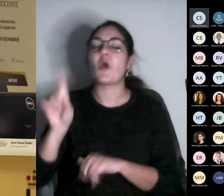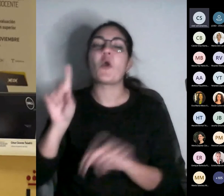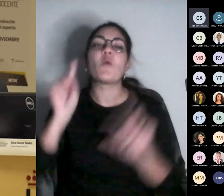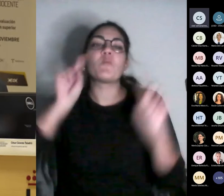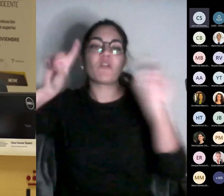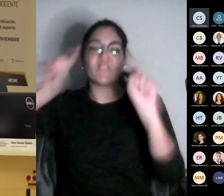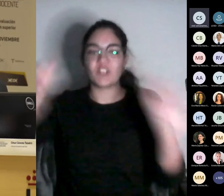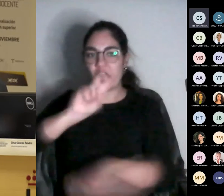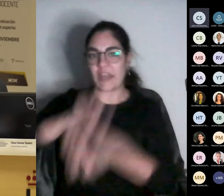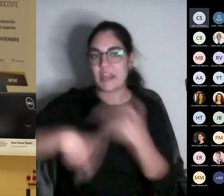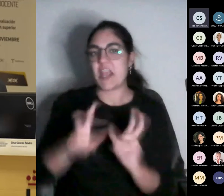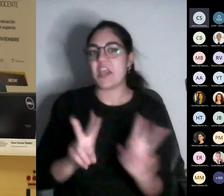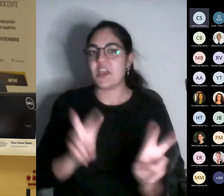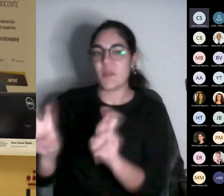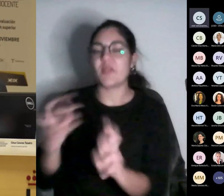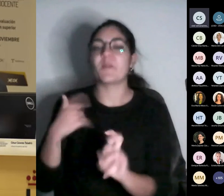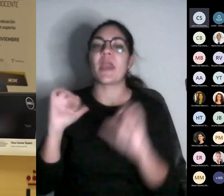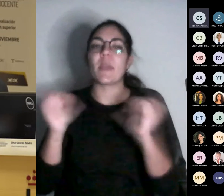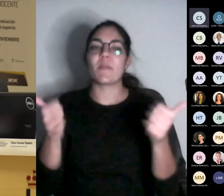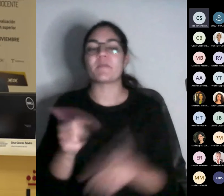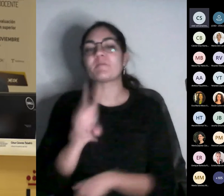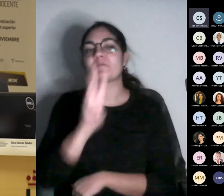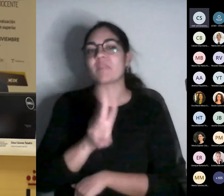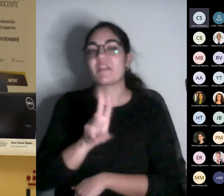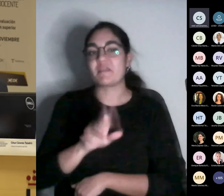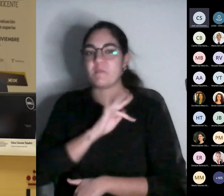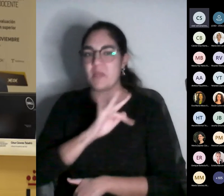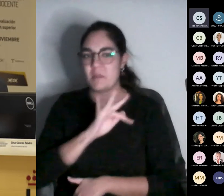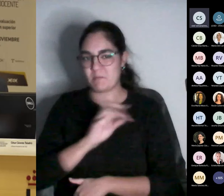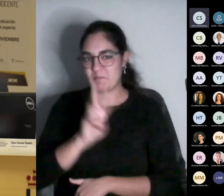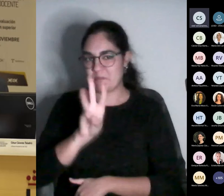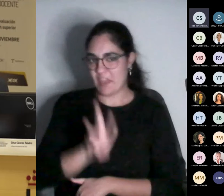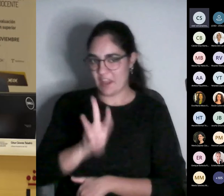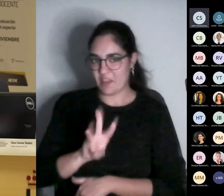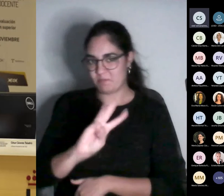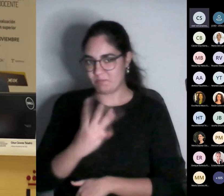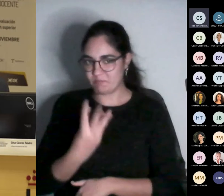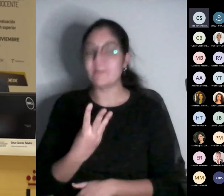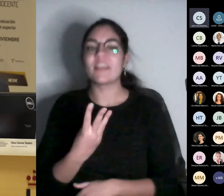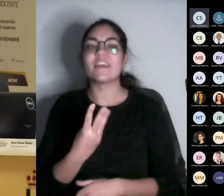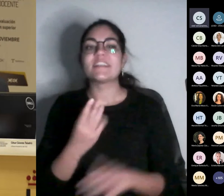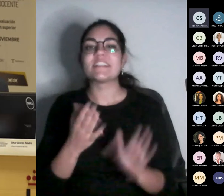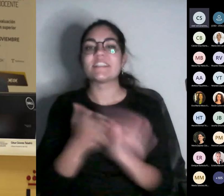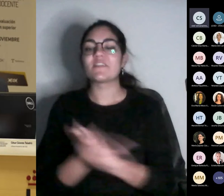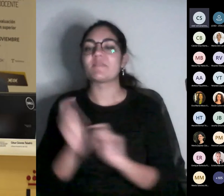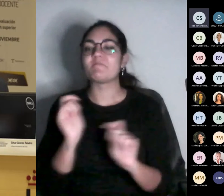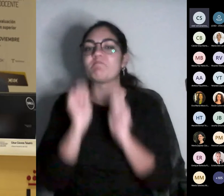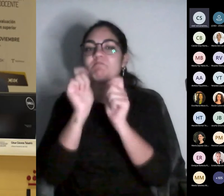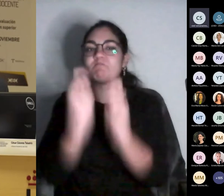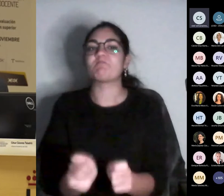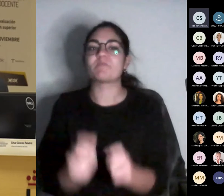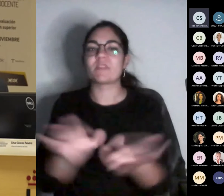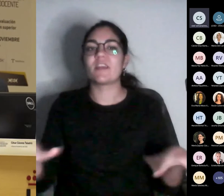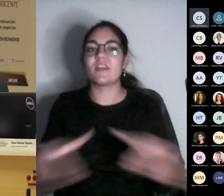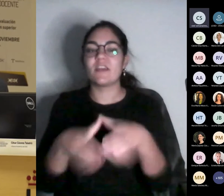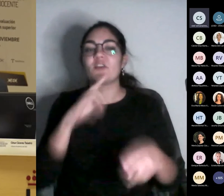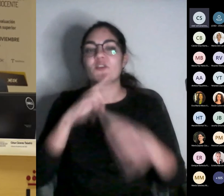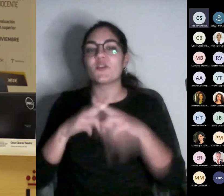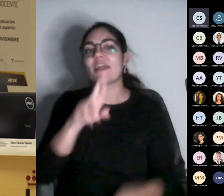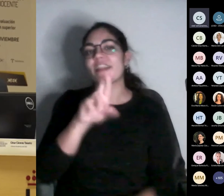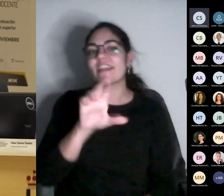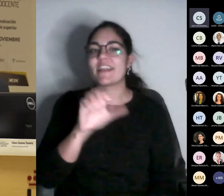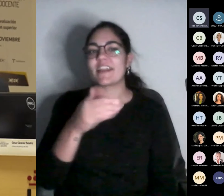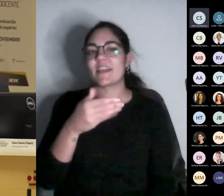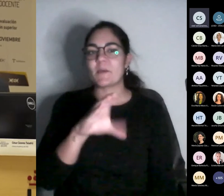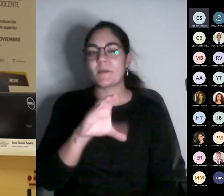comenzamos por el tercer premio ha sido el otorgado a rebeca martín nieto